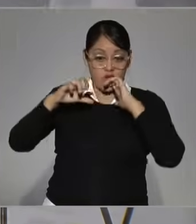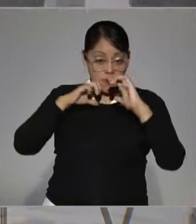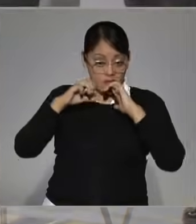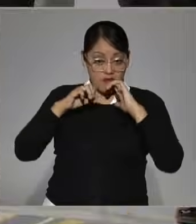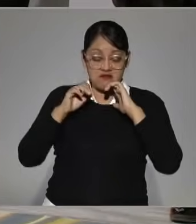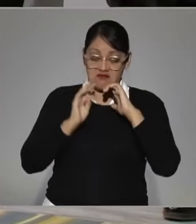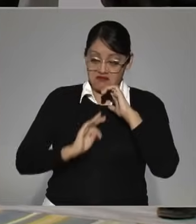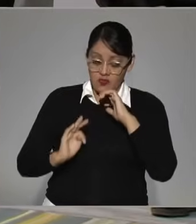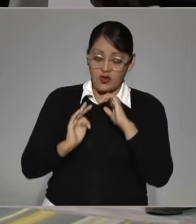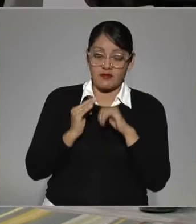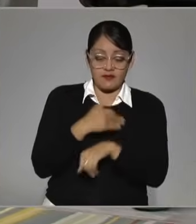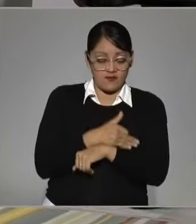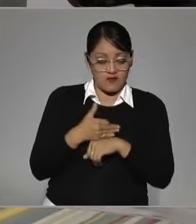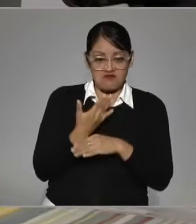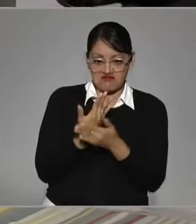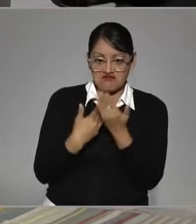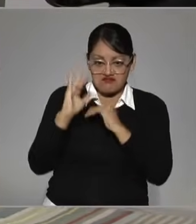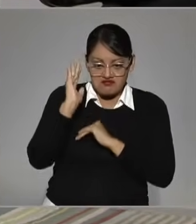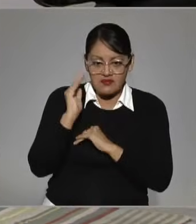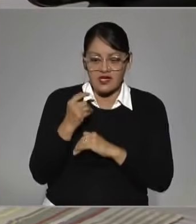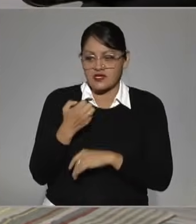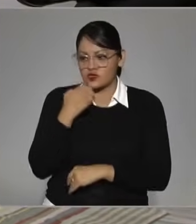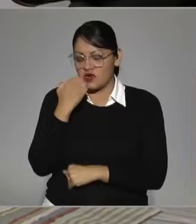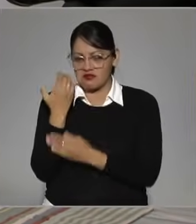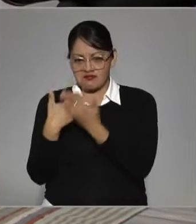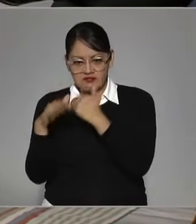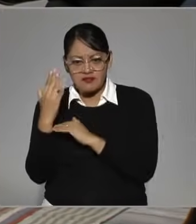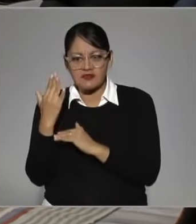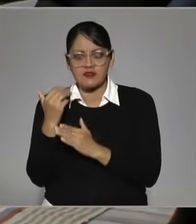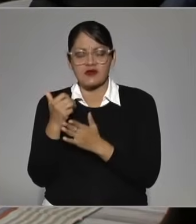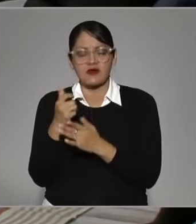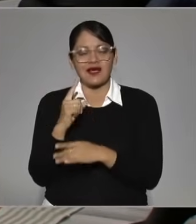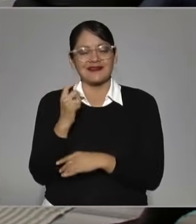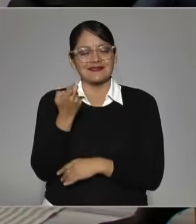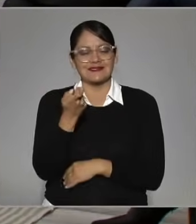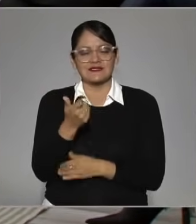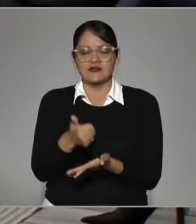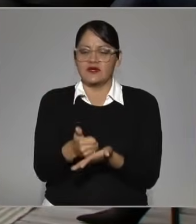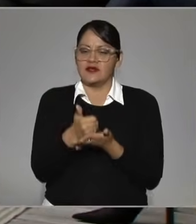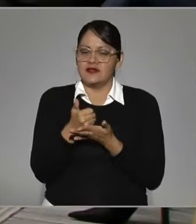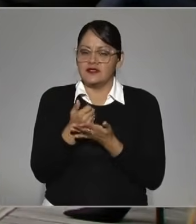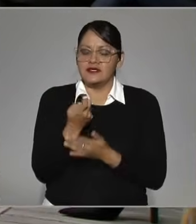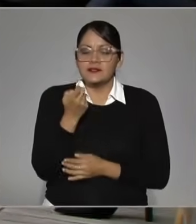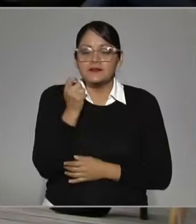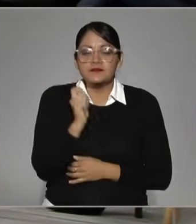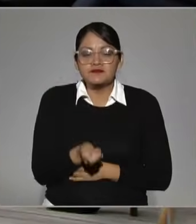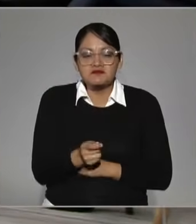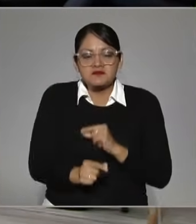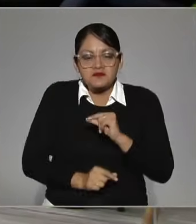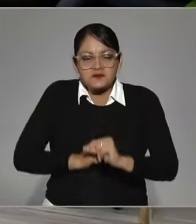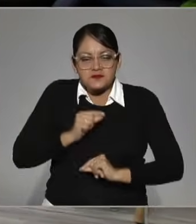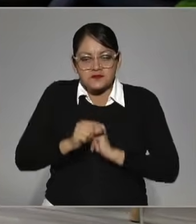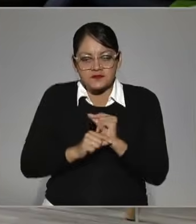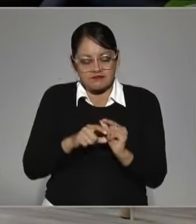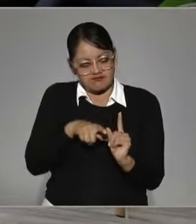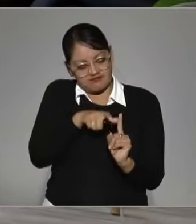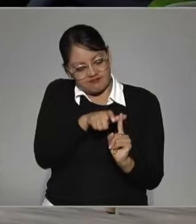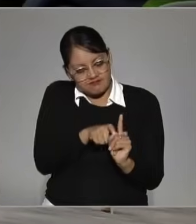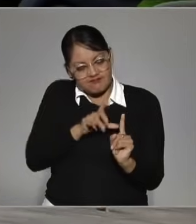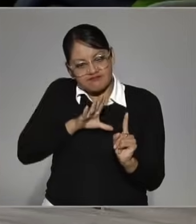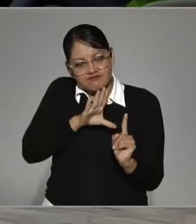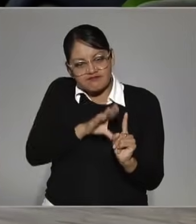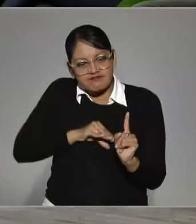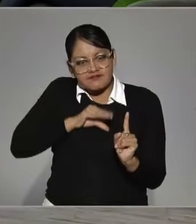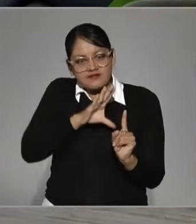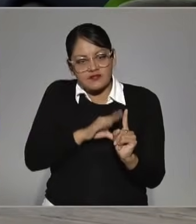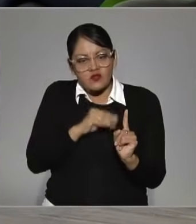hacer entre la familia y la escuela, pues bueno, generalmente nos vamos formando con las personas